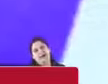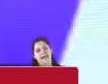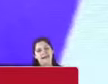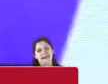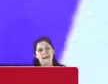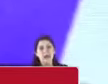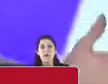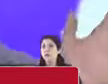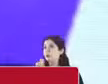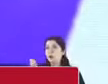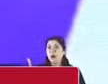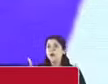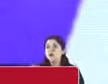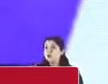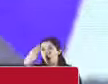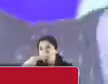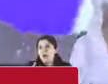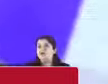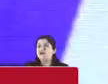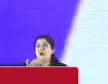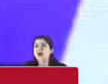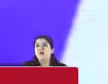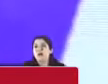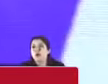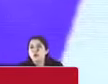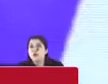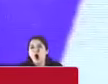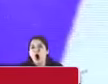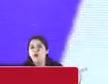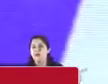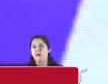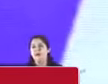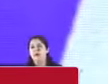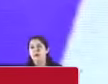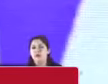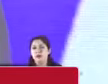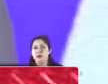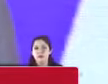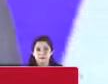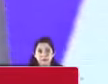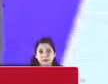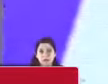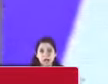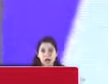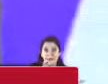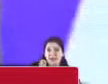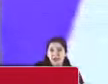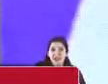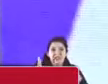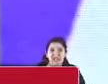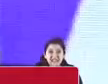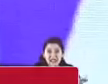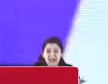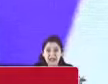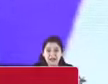la frente al televisión si no me dejaban gobernar por unos golpistas y los periodistas no decirle nada